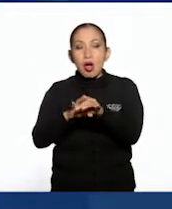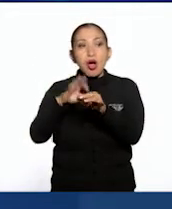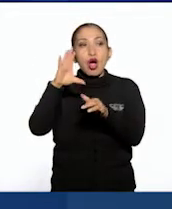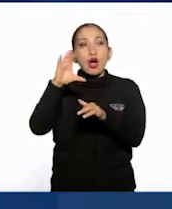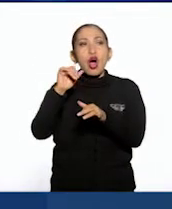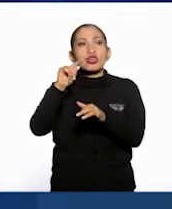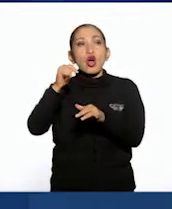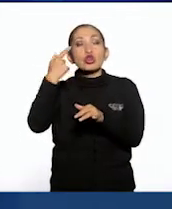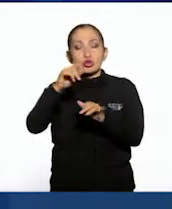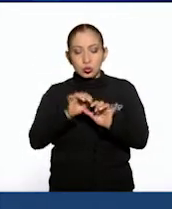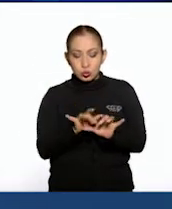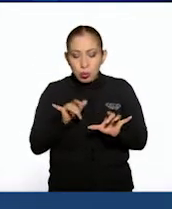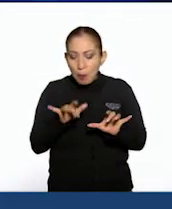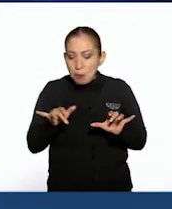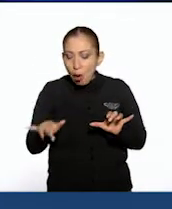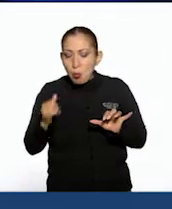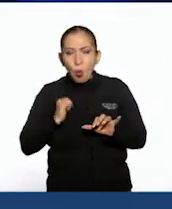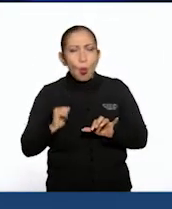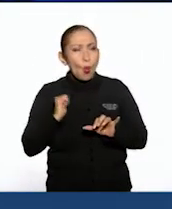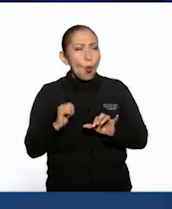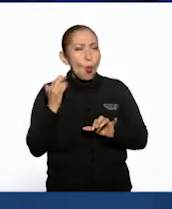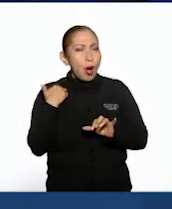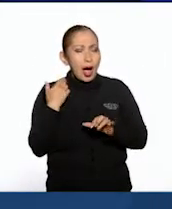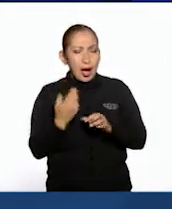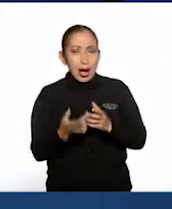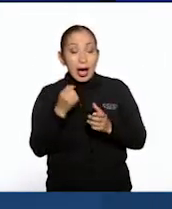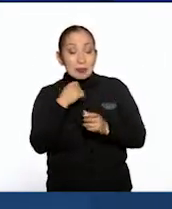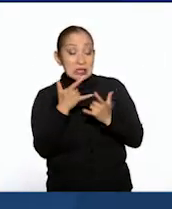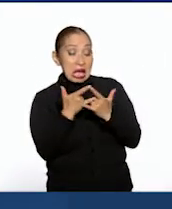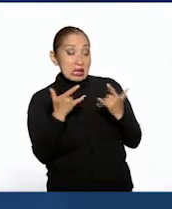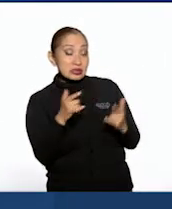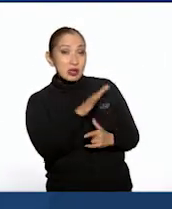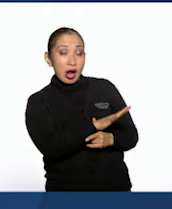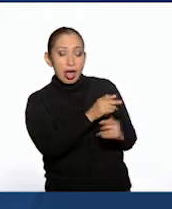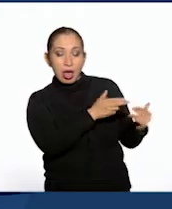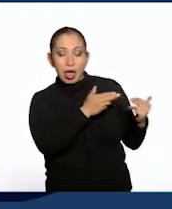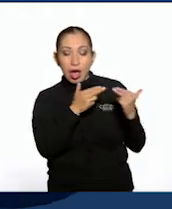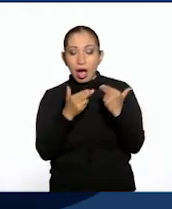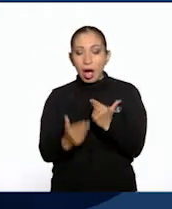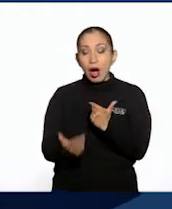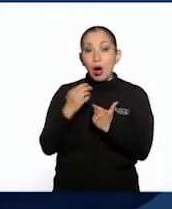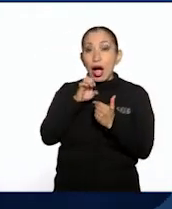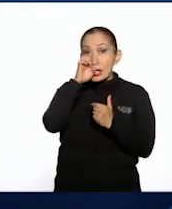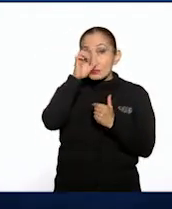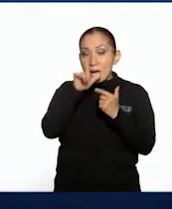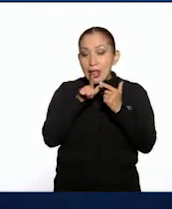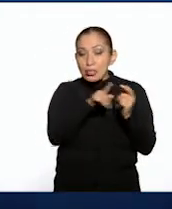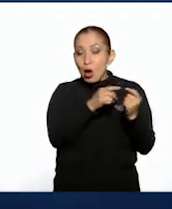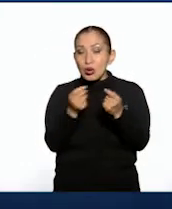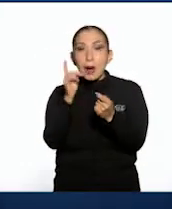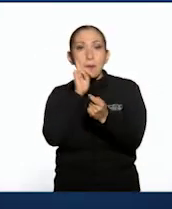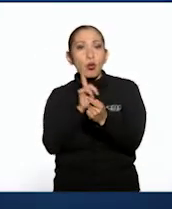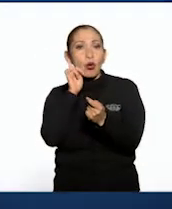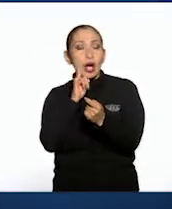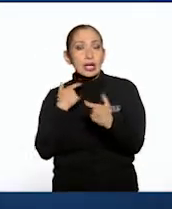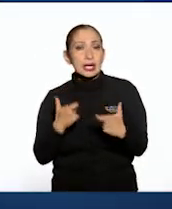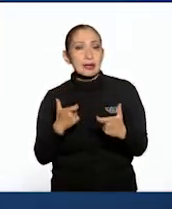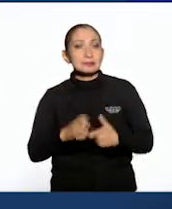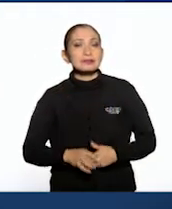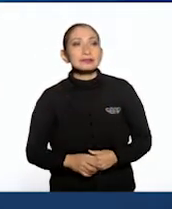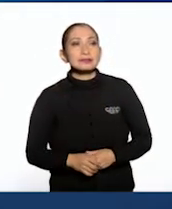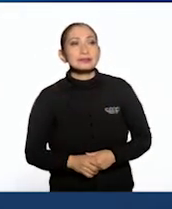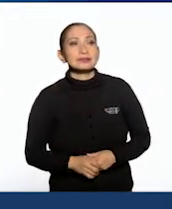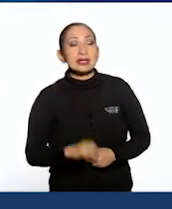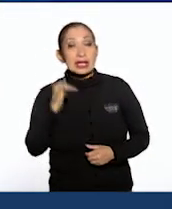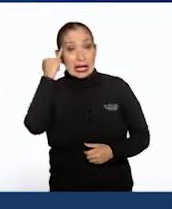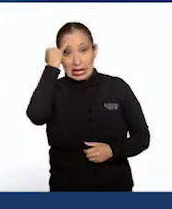koto, su instrumento tradicional, que según la leyenda fue entregado por un espíritu a una dama noble.